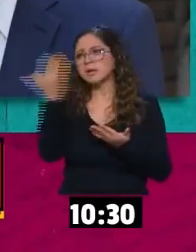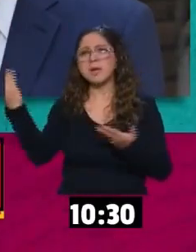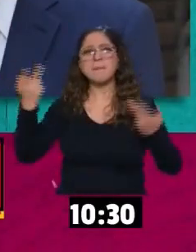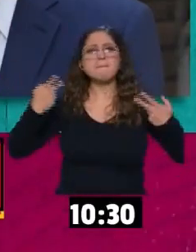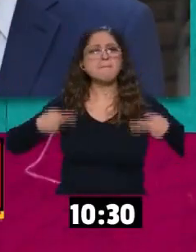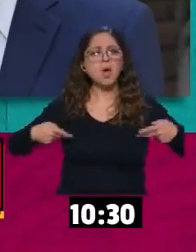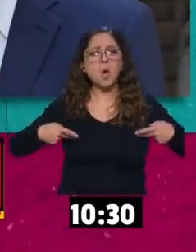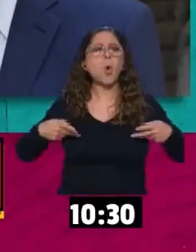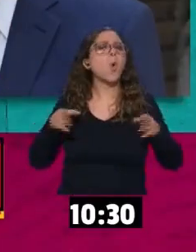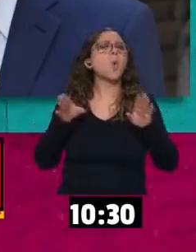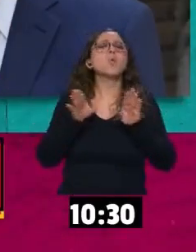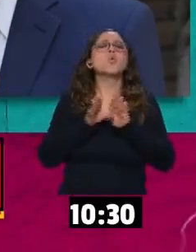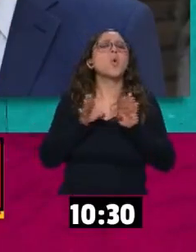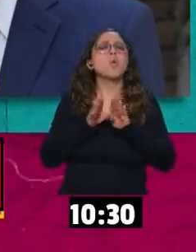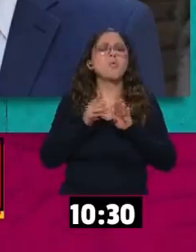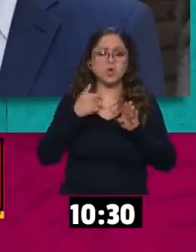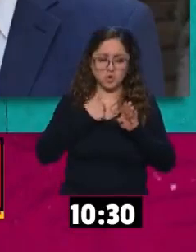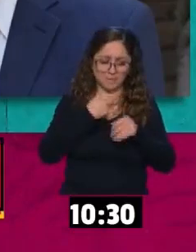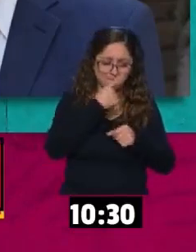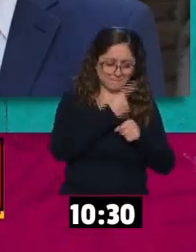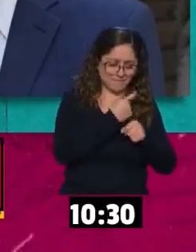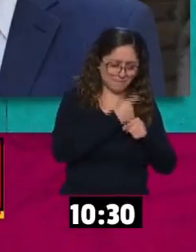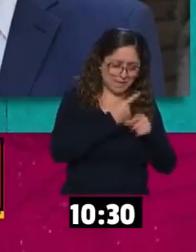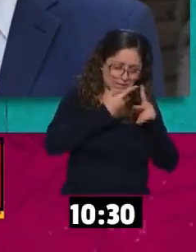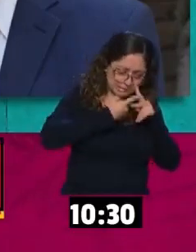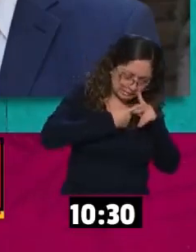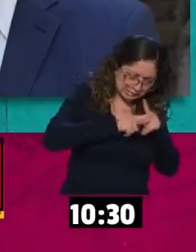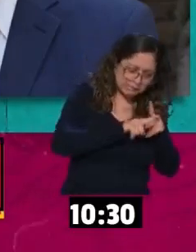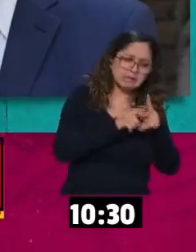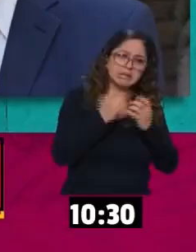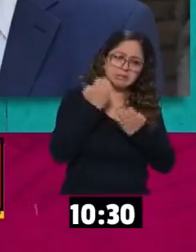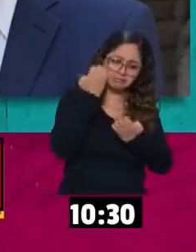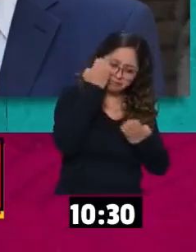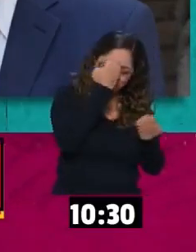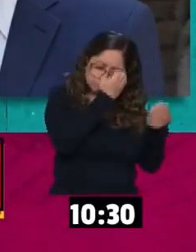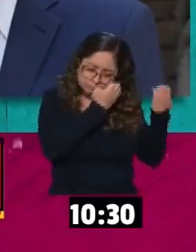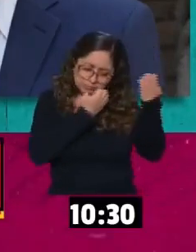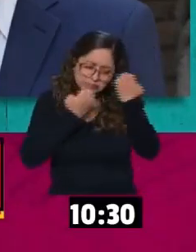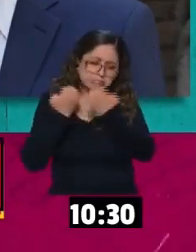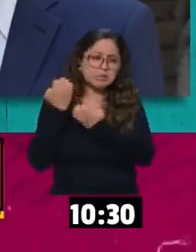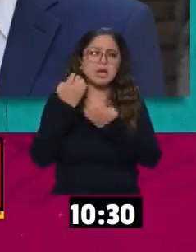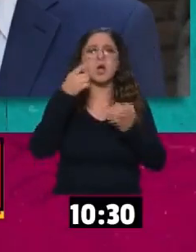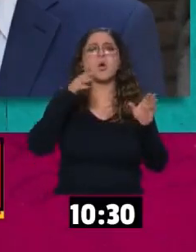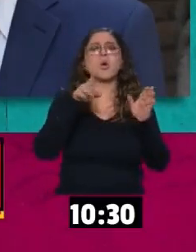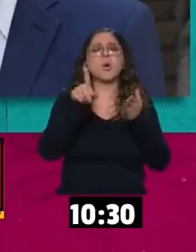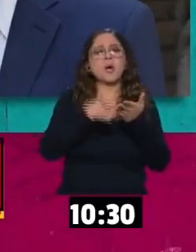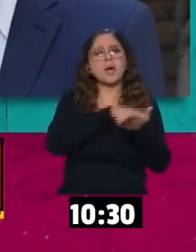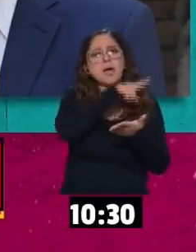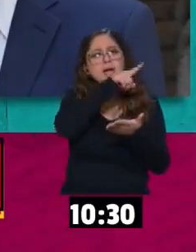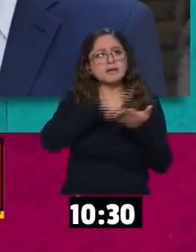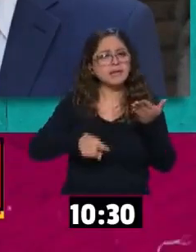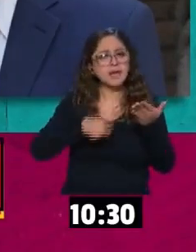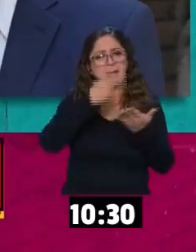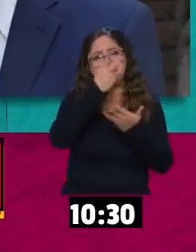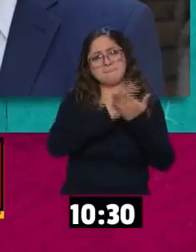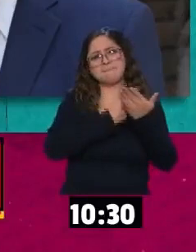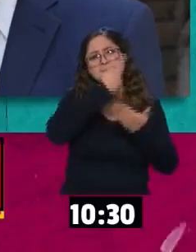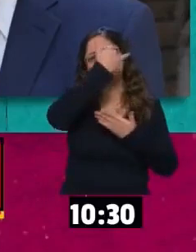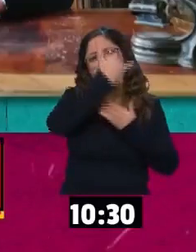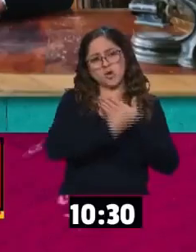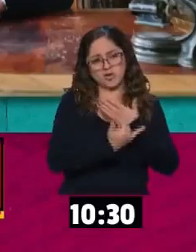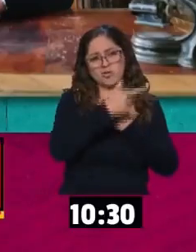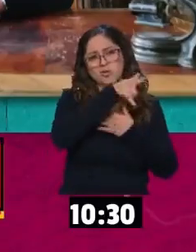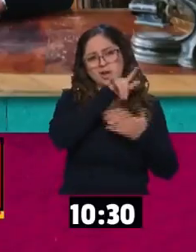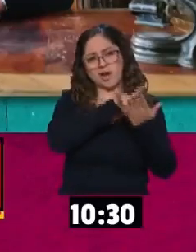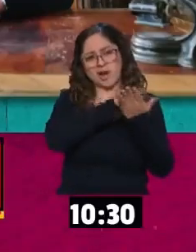llevó a la decisión de la cancelación. Y también en el libro explicar qué se hizo para la cancelación, cómo